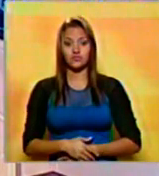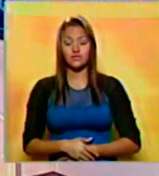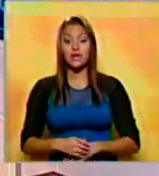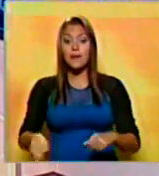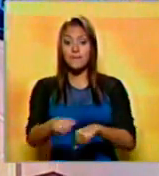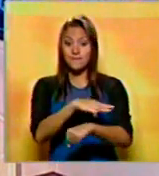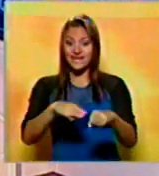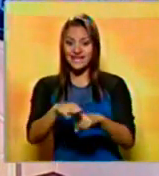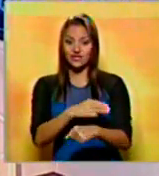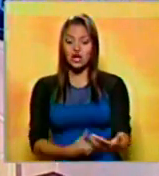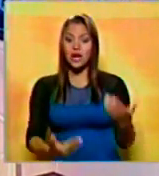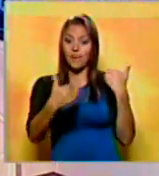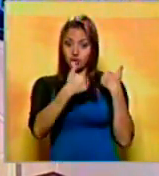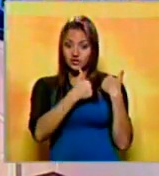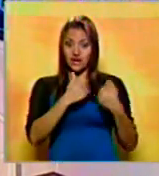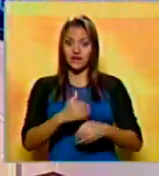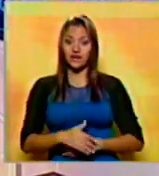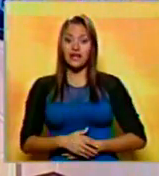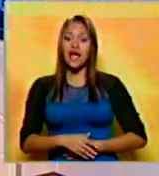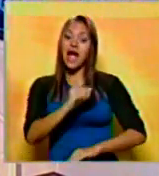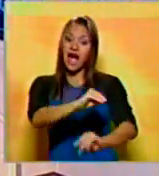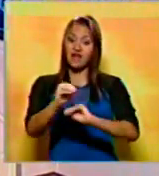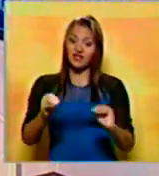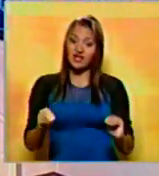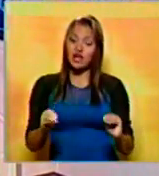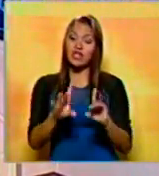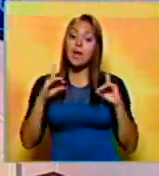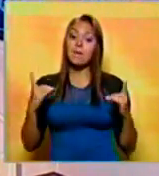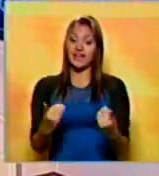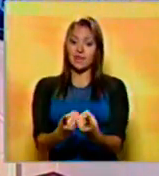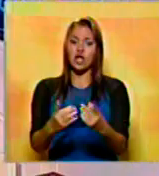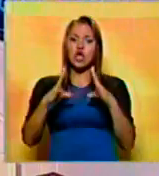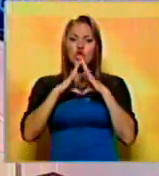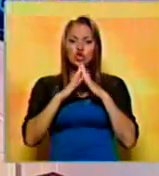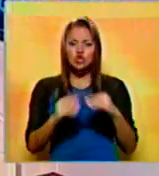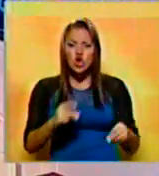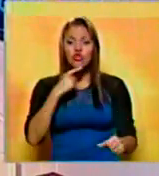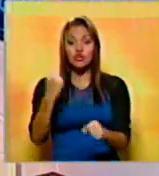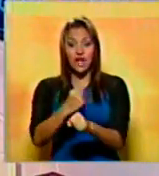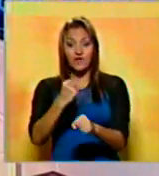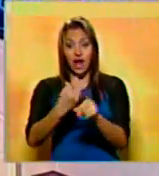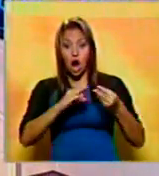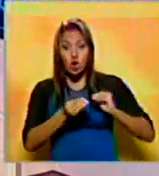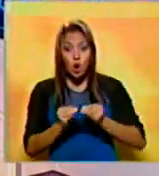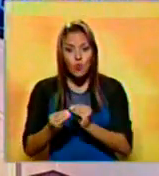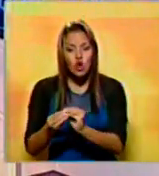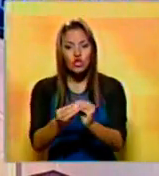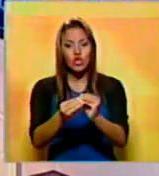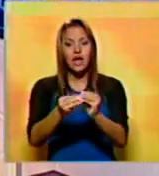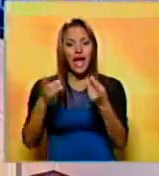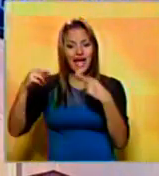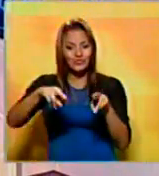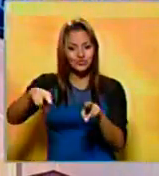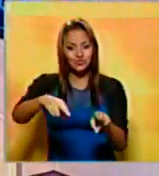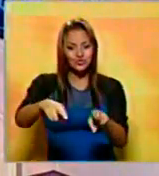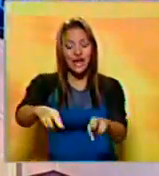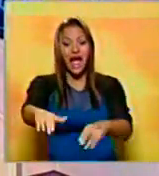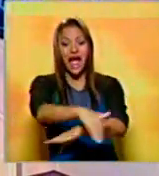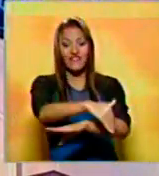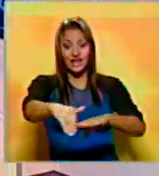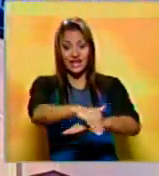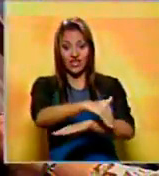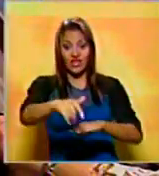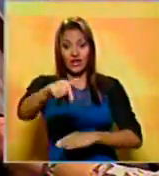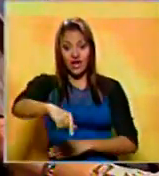el ministro de transporte aima el trou anunció que su despacho asumirá todos los trabajos de reparación de la quebrada pajarito que pasa por la avenida Francisco